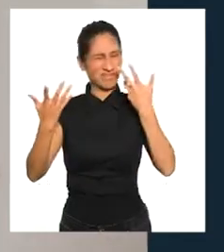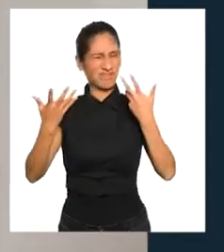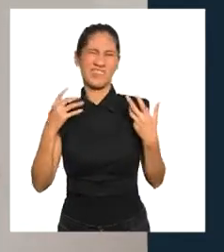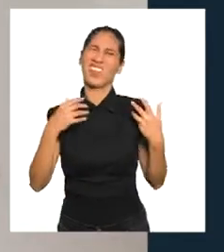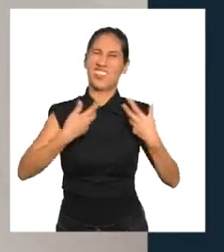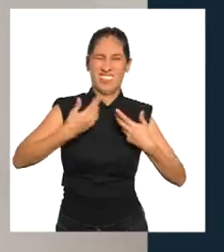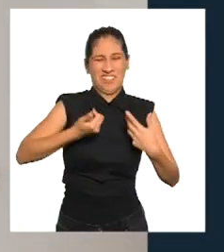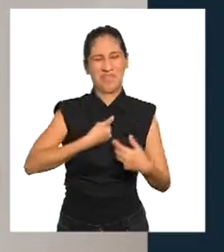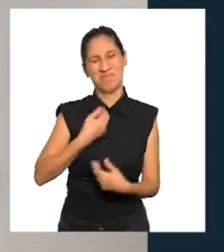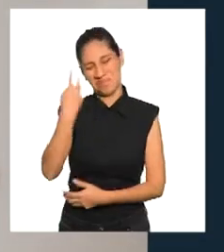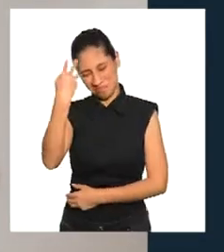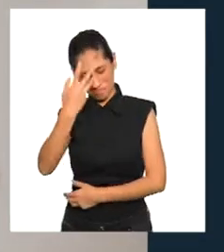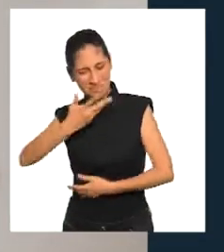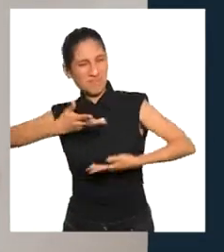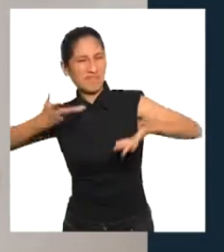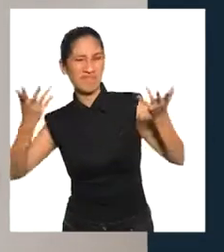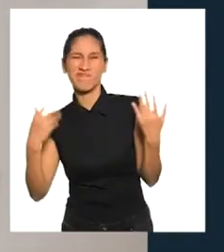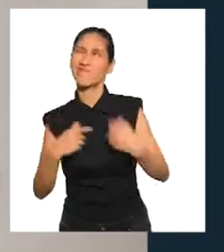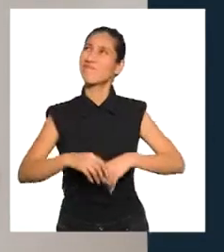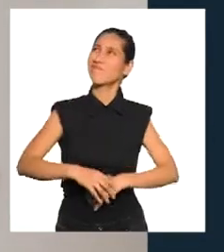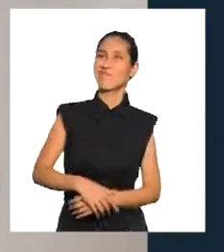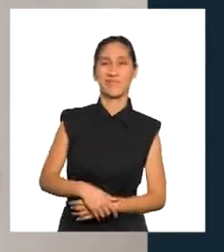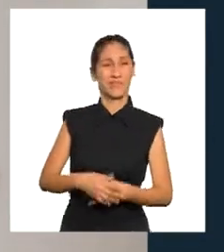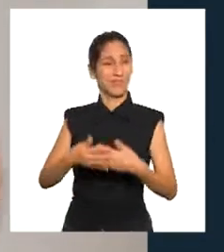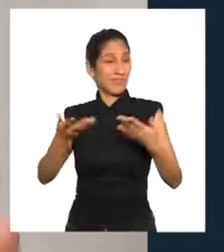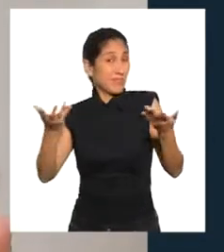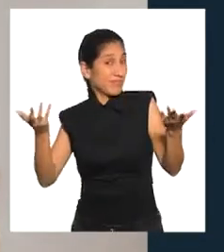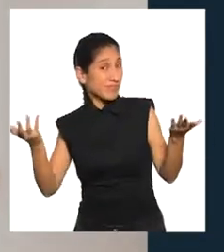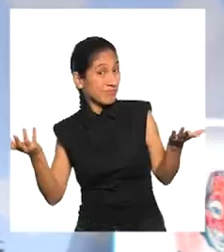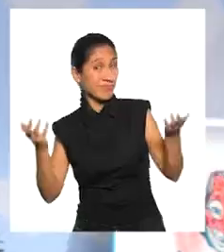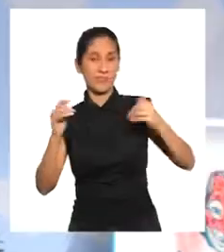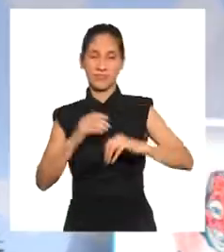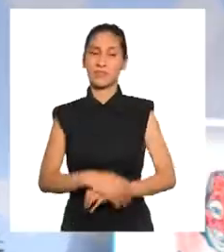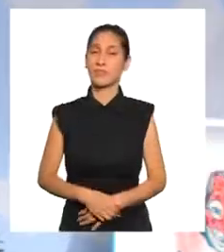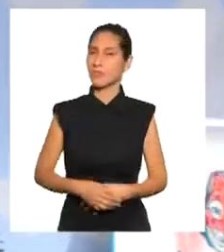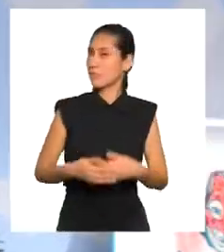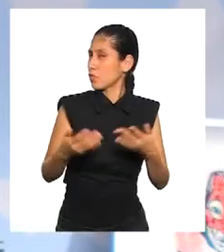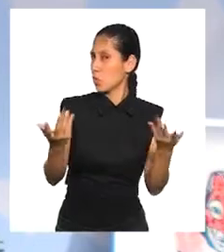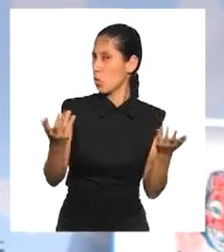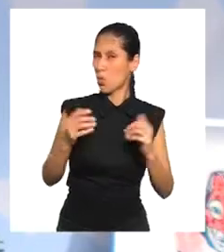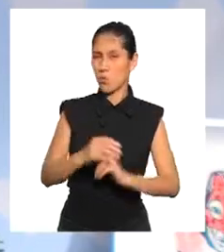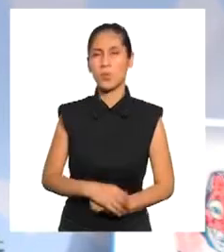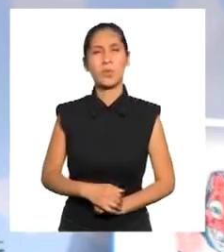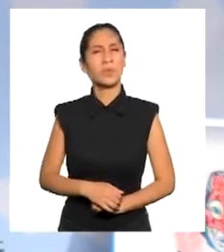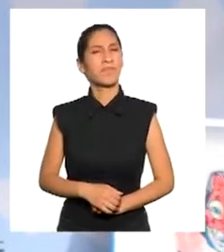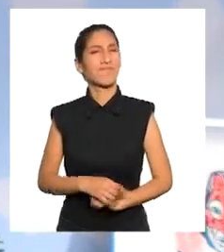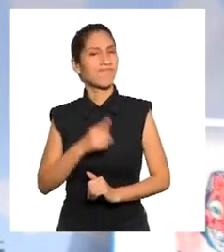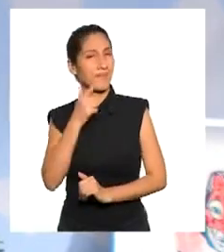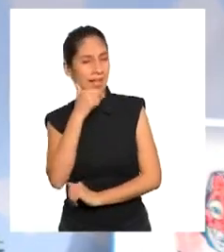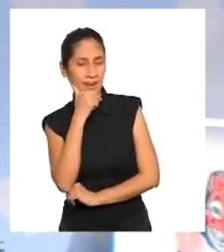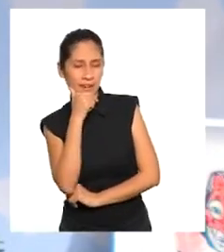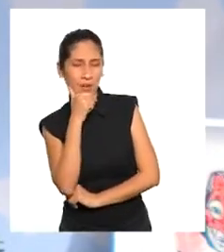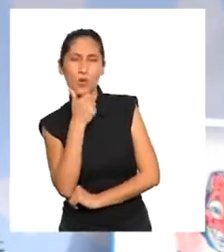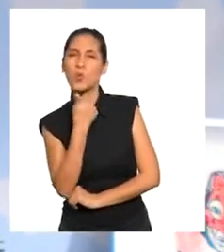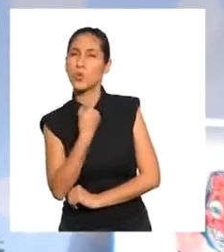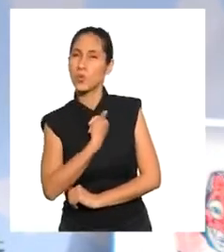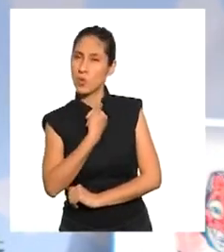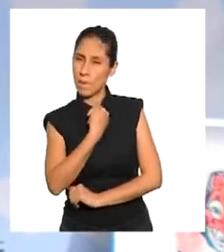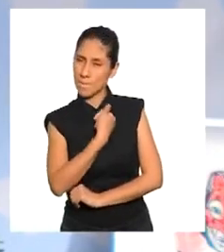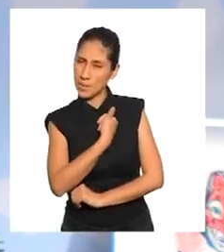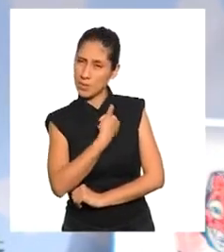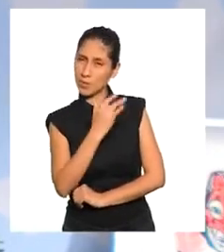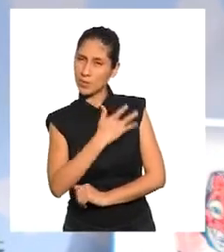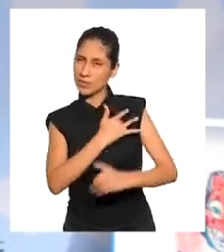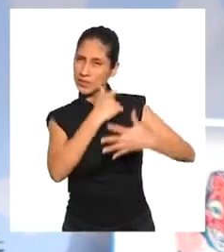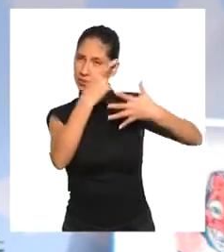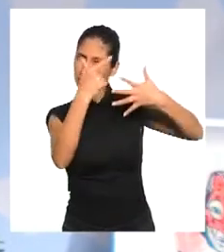de pesadez o un poco de desgano o un poco de desmotivación. ¿Cómo podemos hacer para controlar cuando una